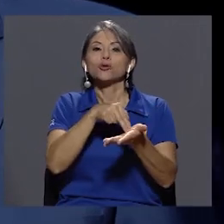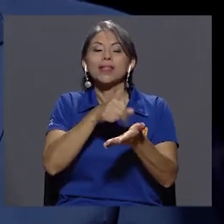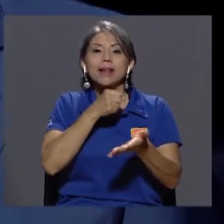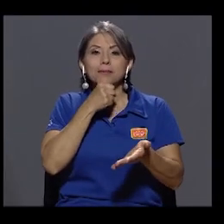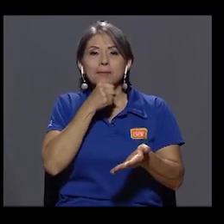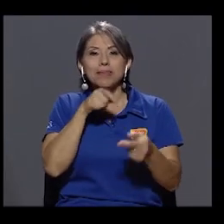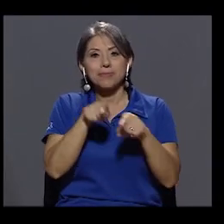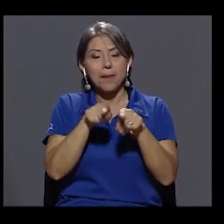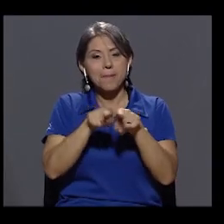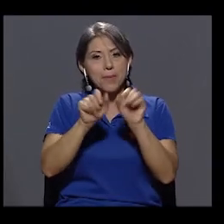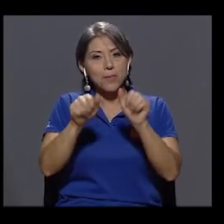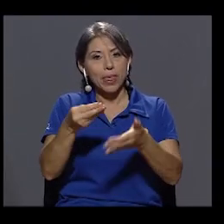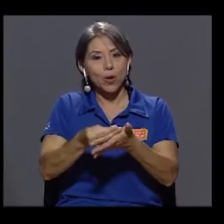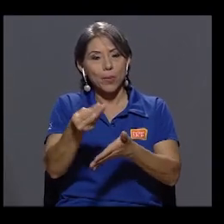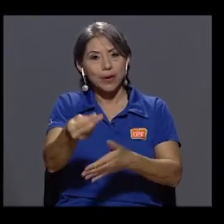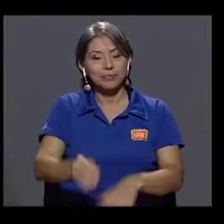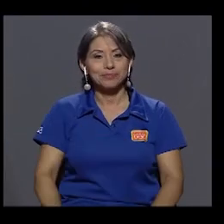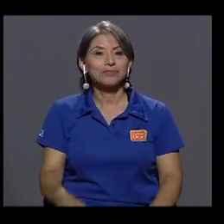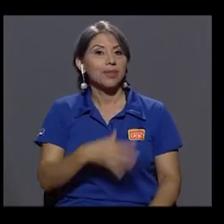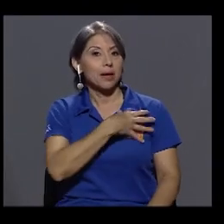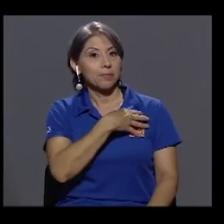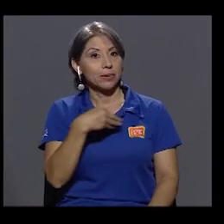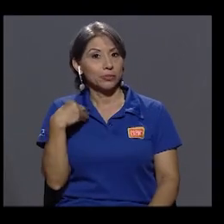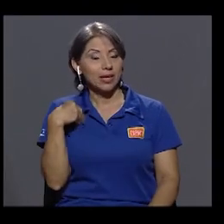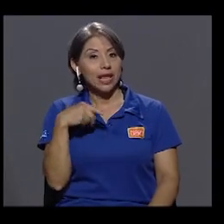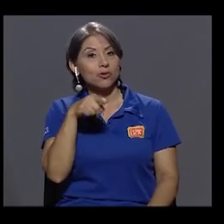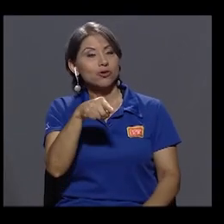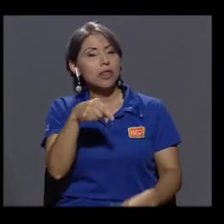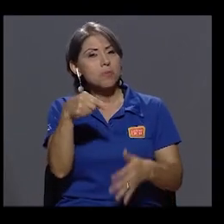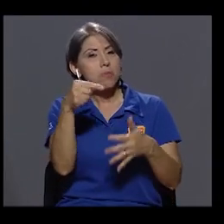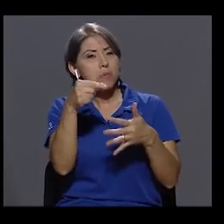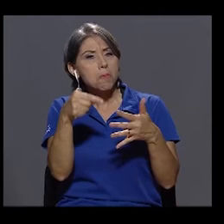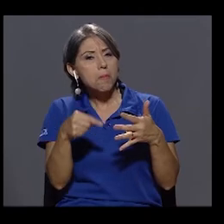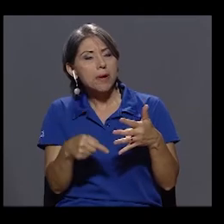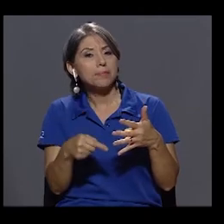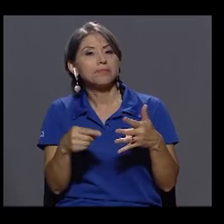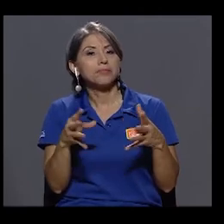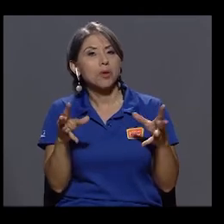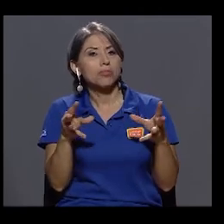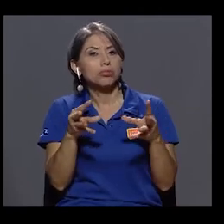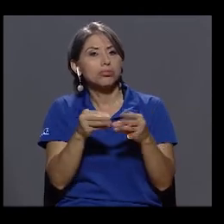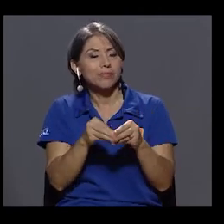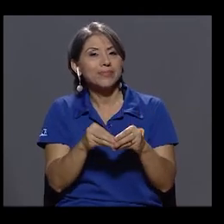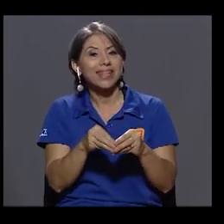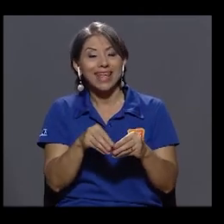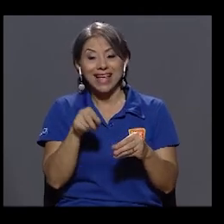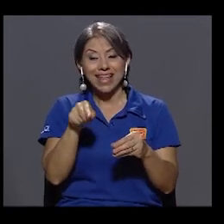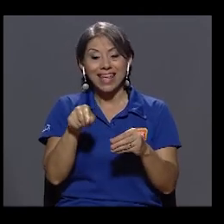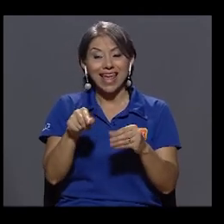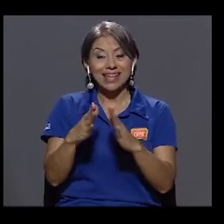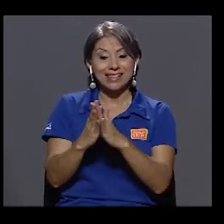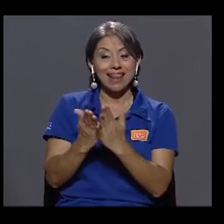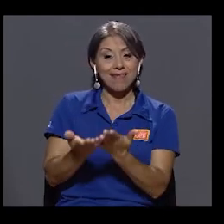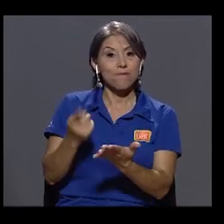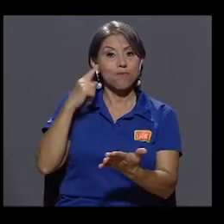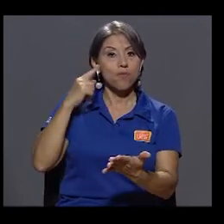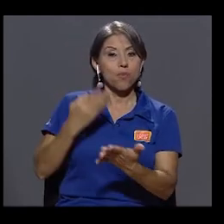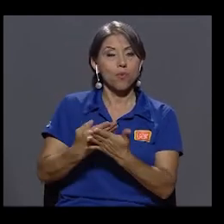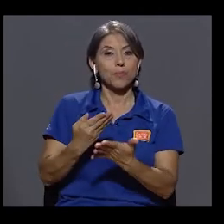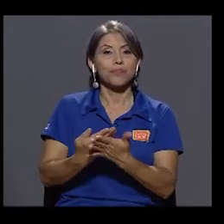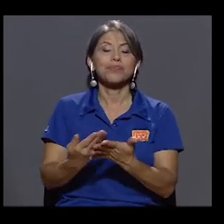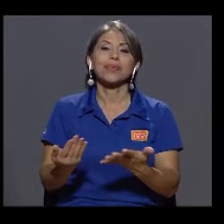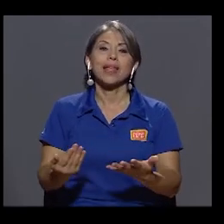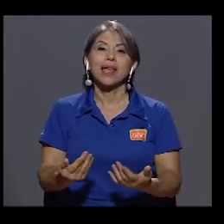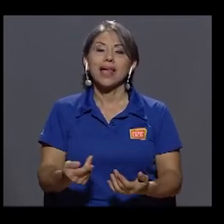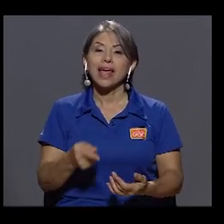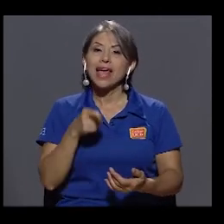adquirir también me gustaría que haga un recuento casualmente que el texto de algún modo lo pone de manifiesto y